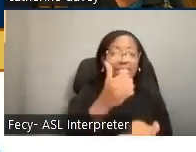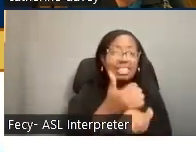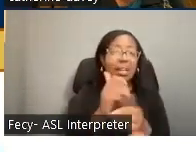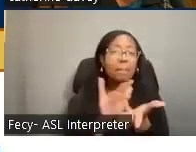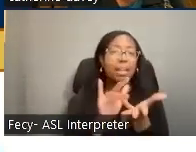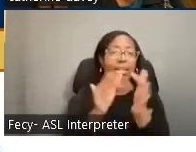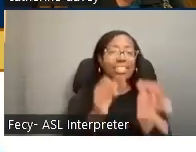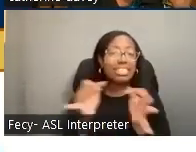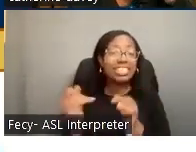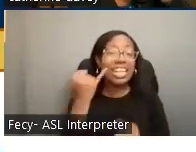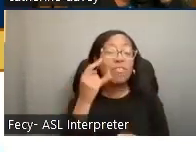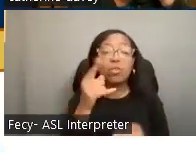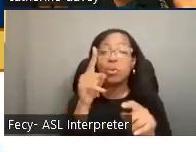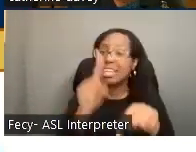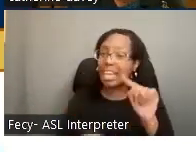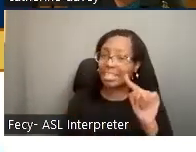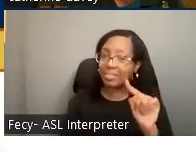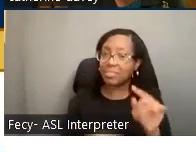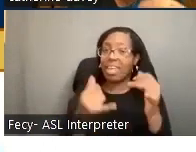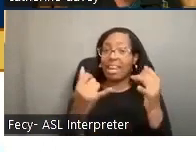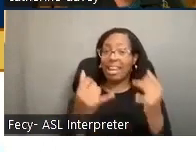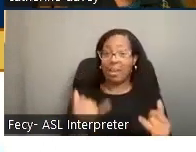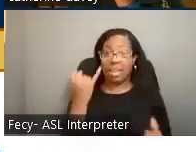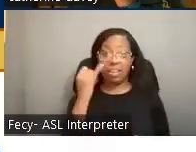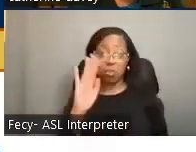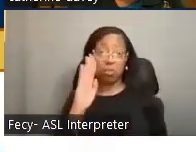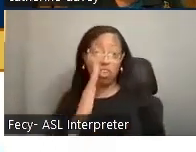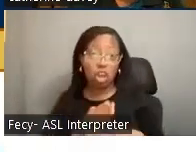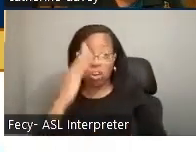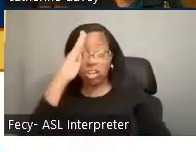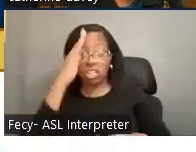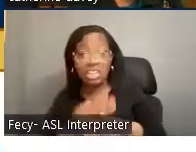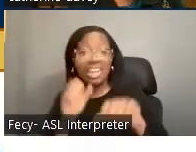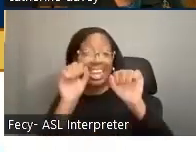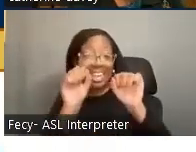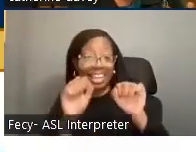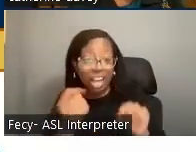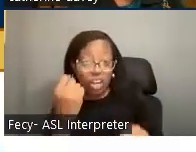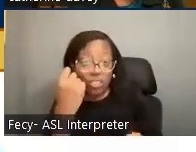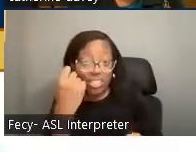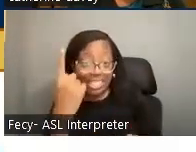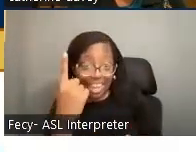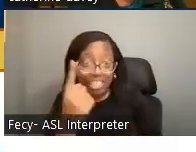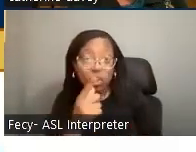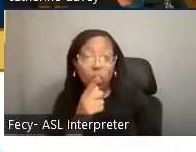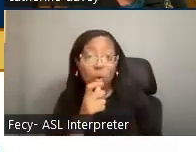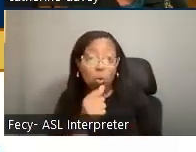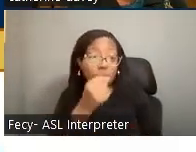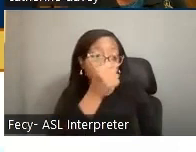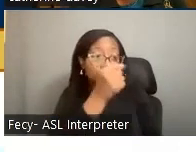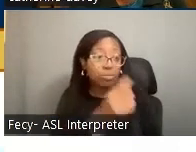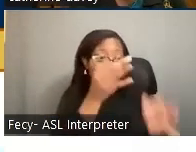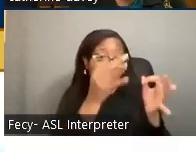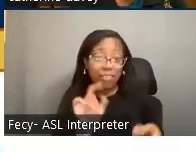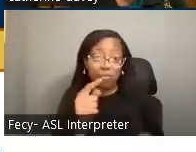can't. el Okay? vaso. ¿Quién And tomaría May esa is able to sign decisión? that Bien, de document. vuelta, She's si able to May puede understand firmar that, ese documento, si May including puede that she has entender the right